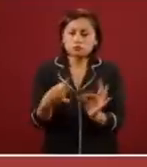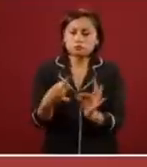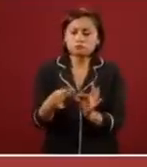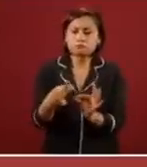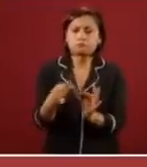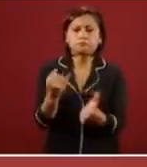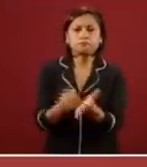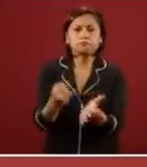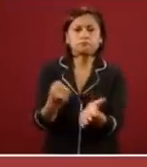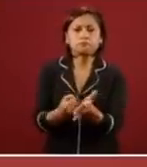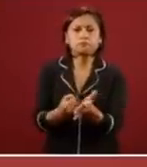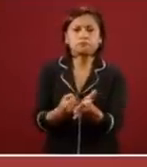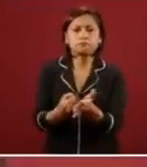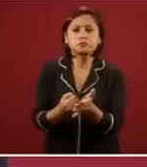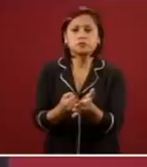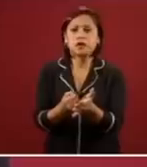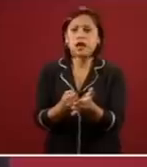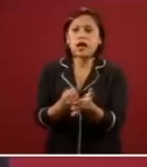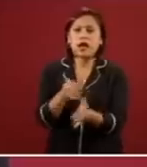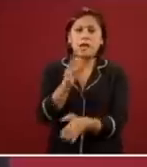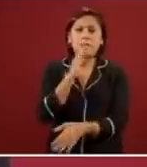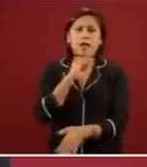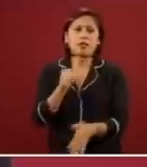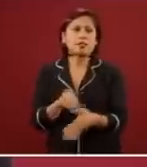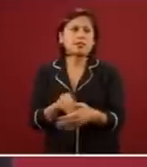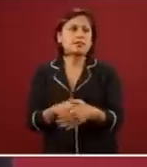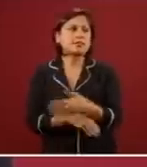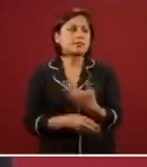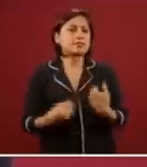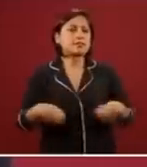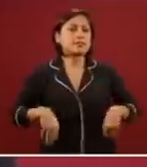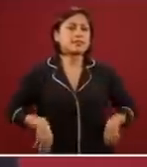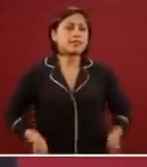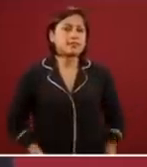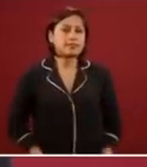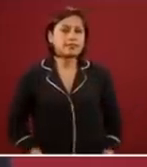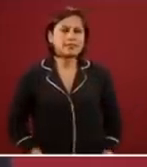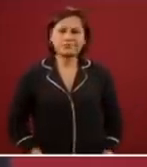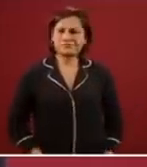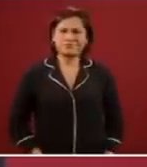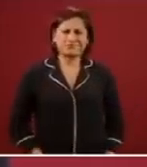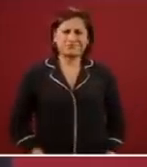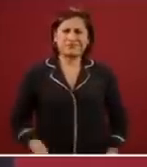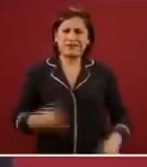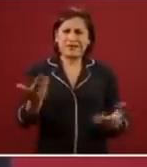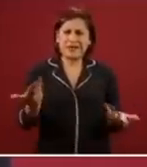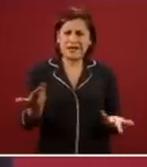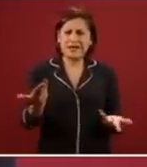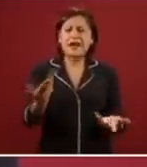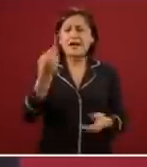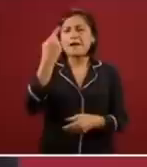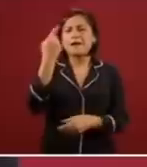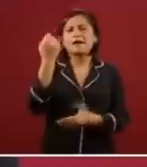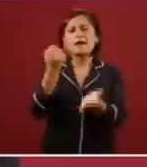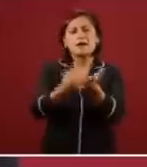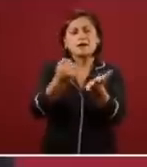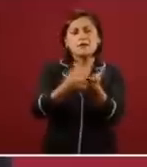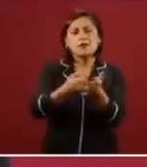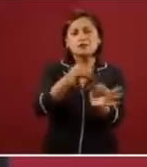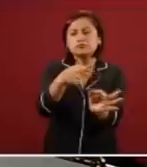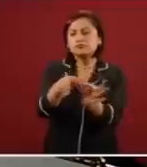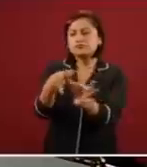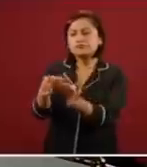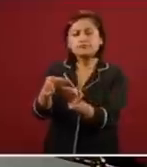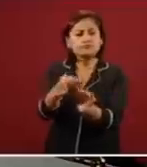qué aumentar los impuestos ni crear impuestos nuevos, como era la